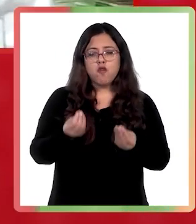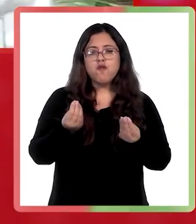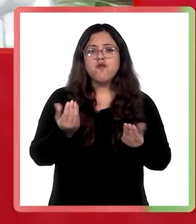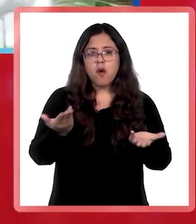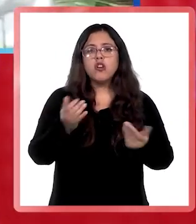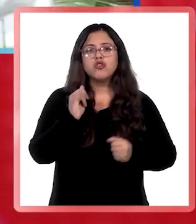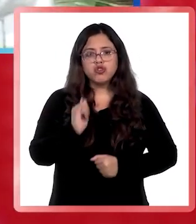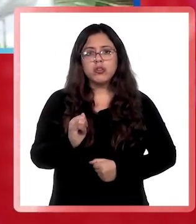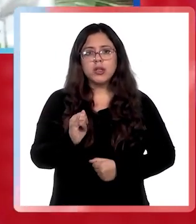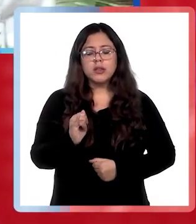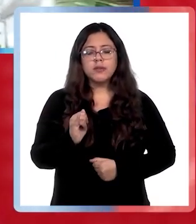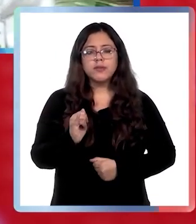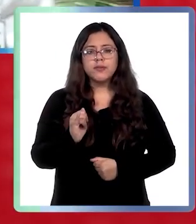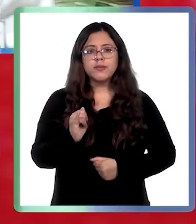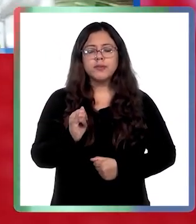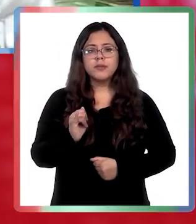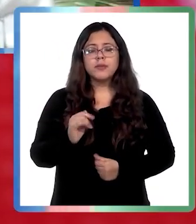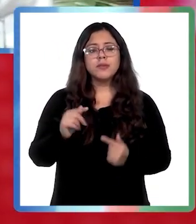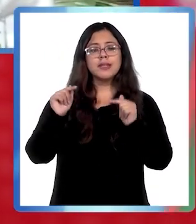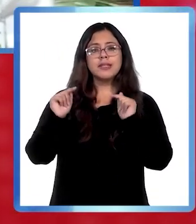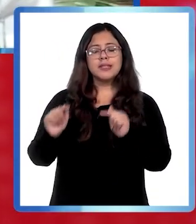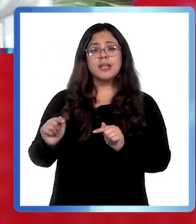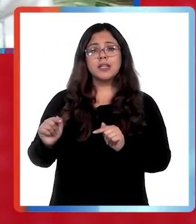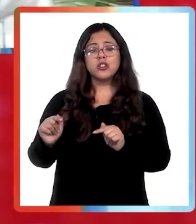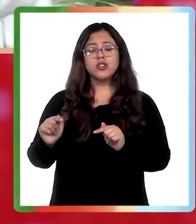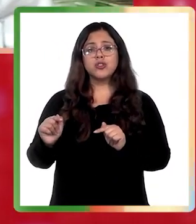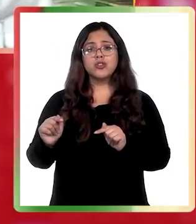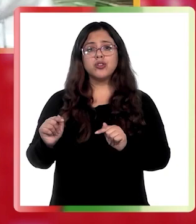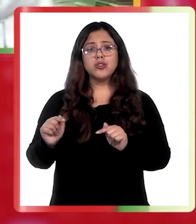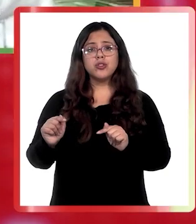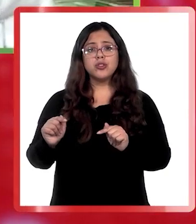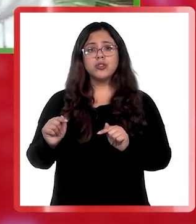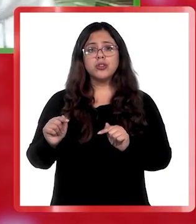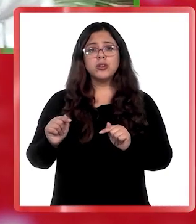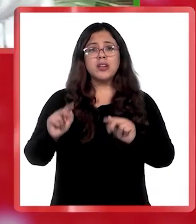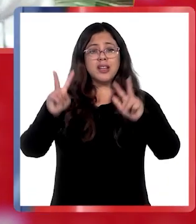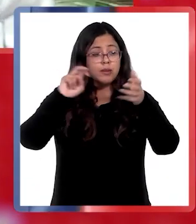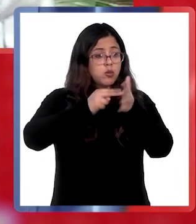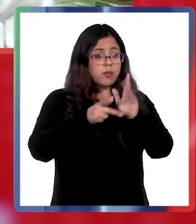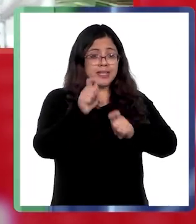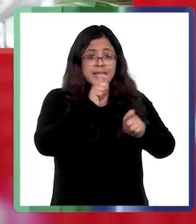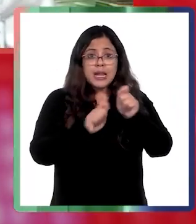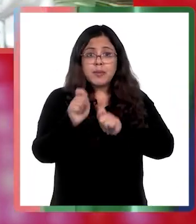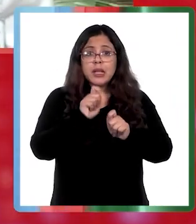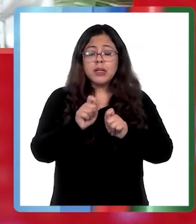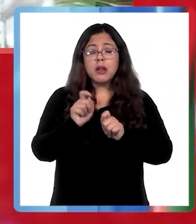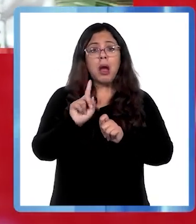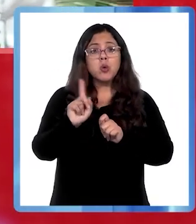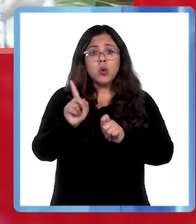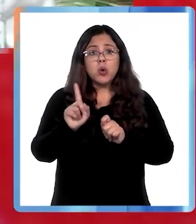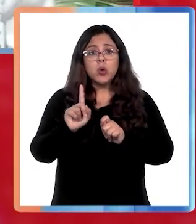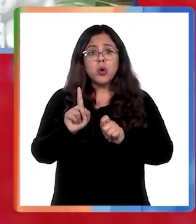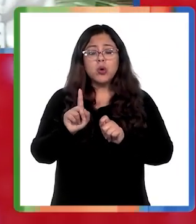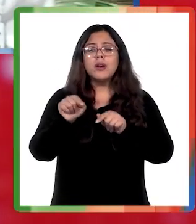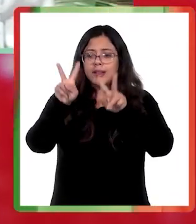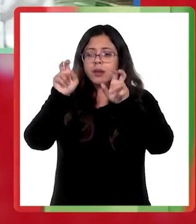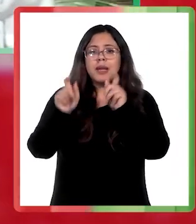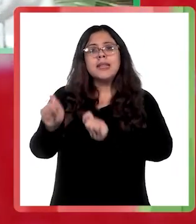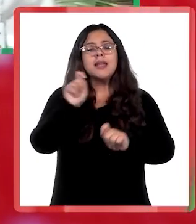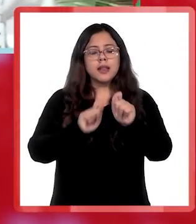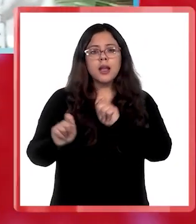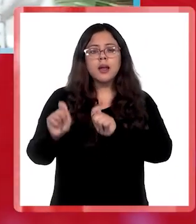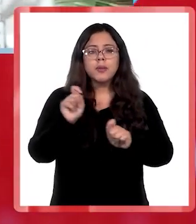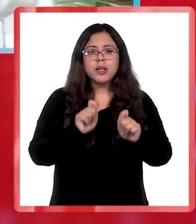Y eso, sí. El problema no es tanto el tratamiento en Chile. El tratamiento